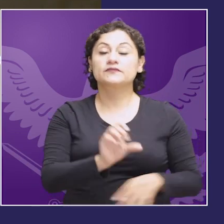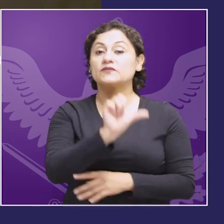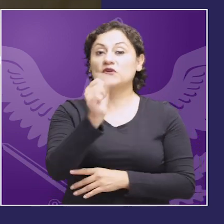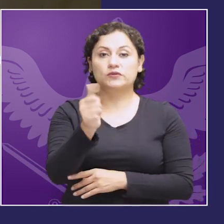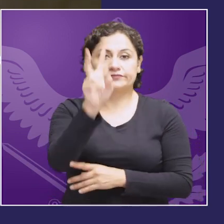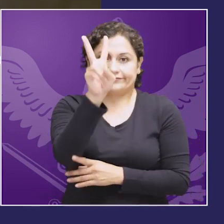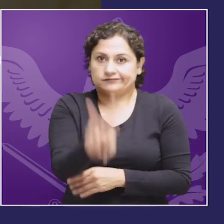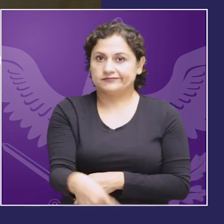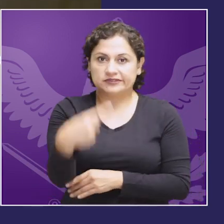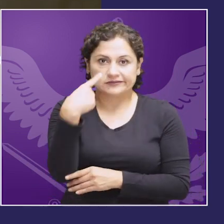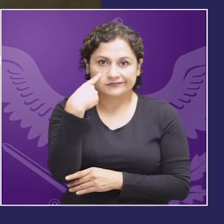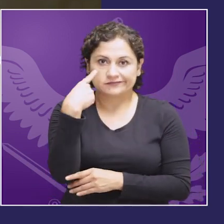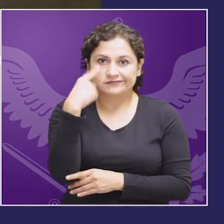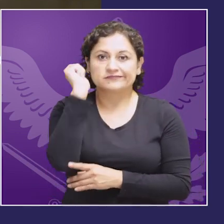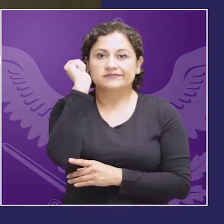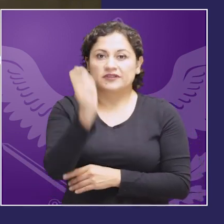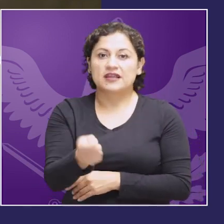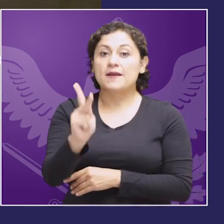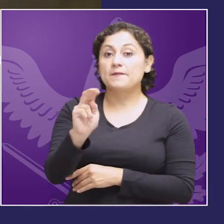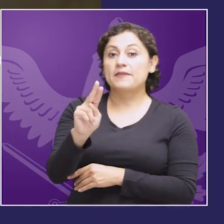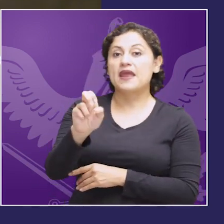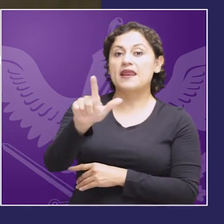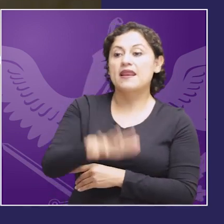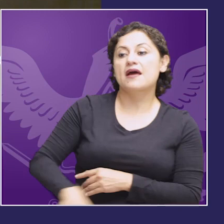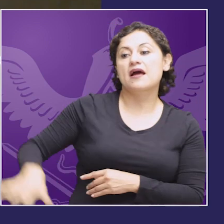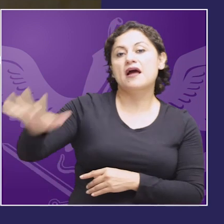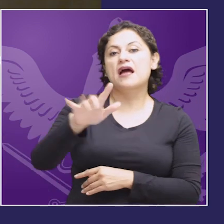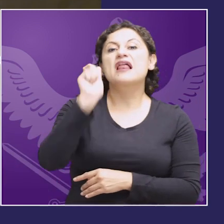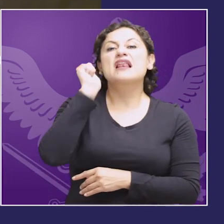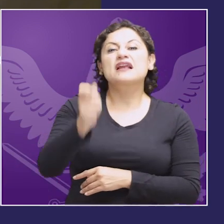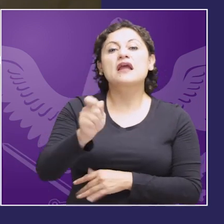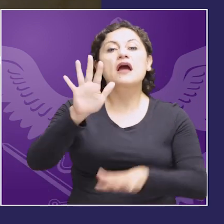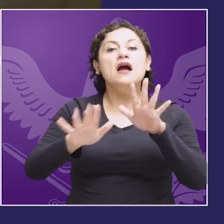estereotipos, y es con base en estos que se enfrentan estas problemáticas.